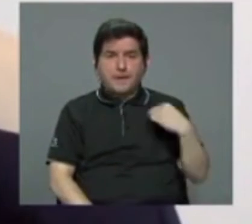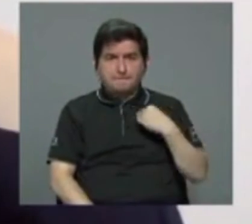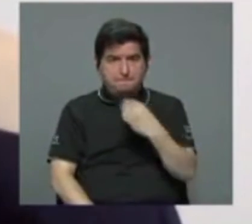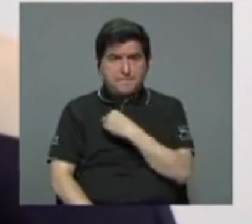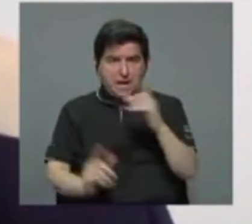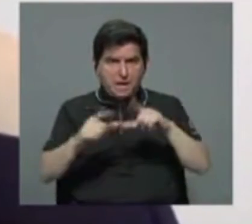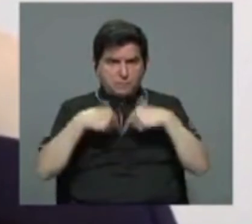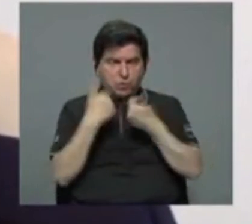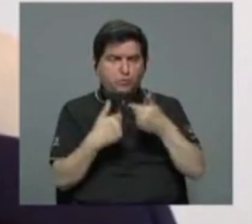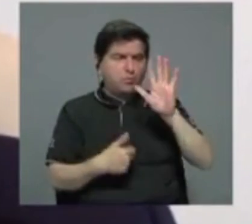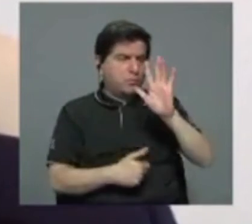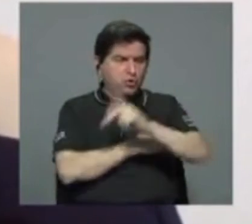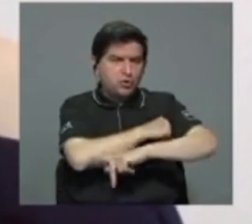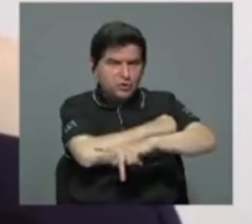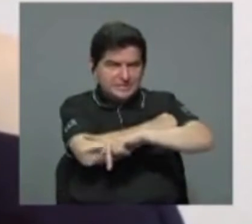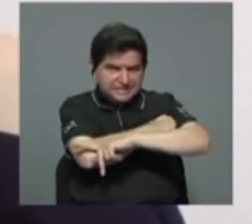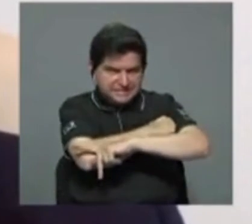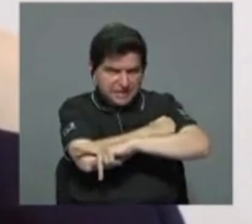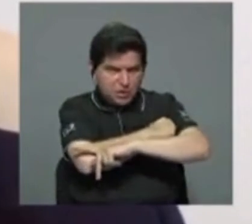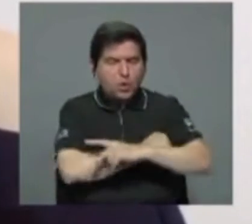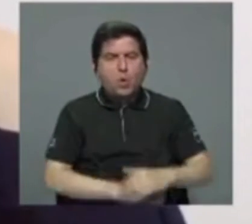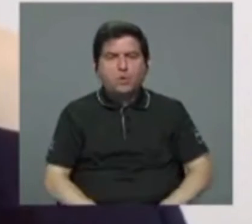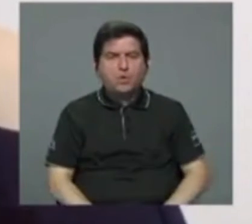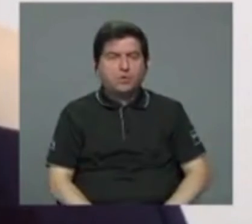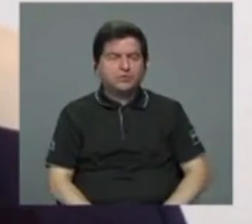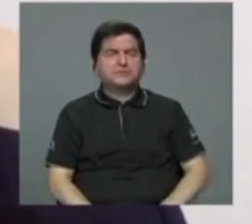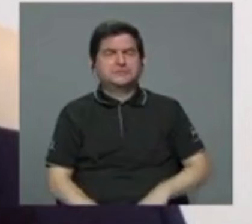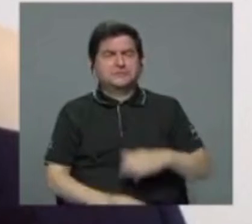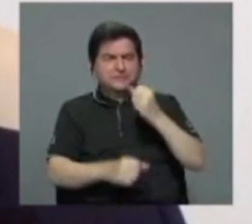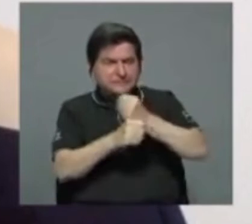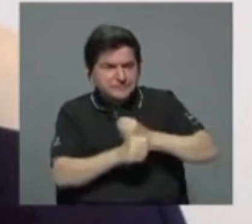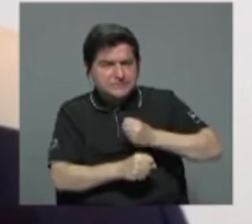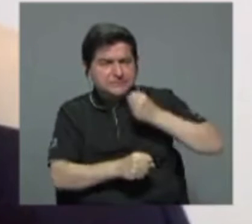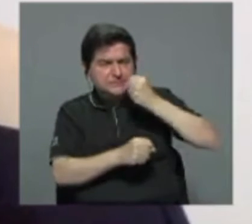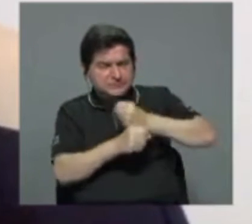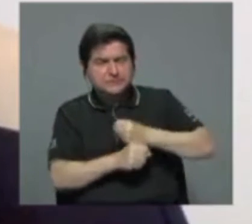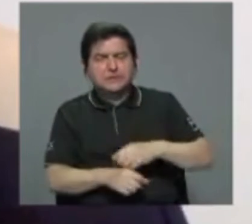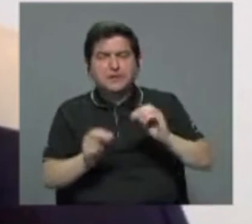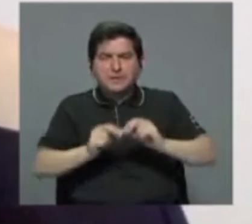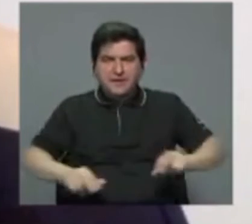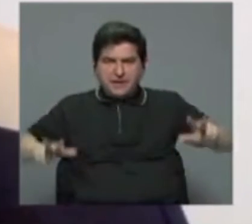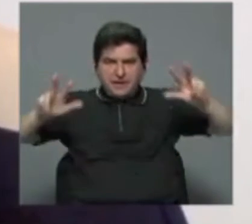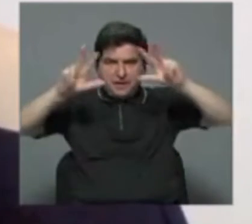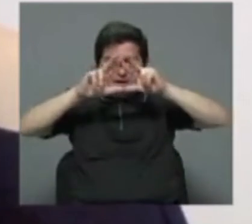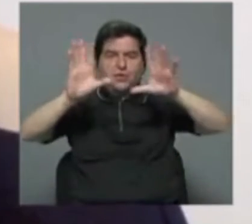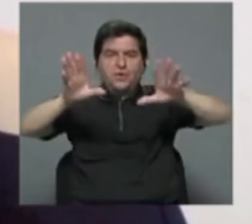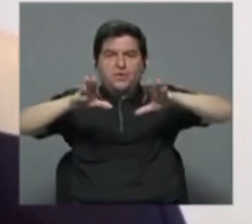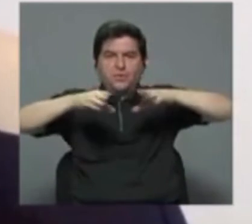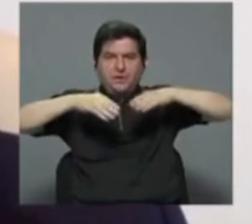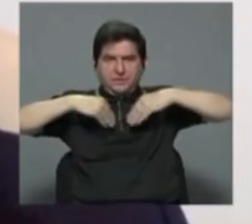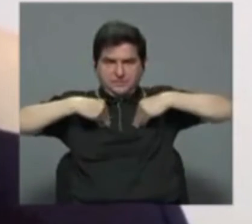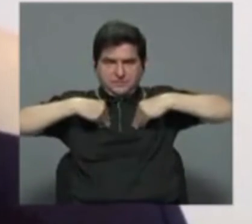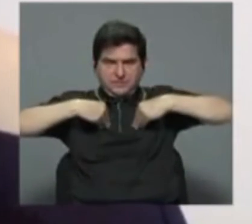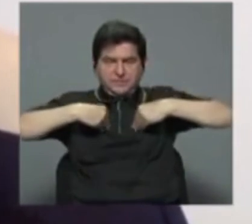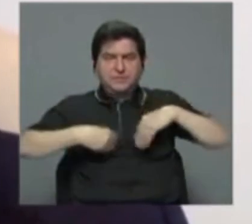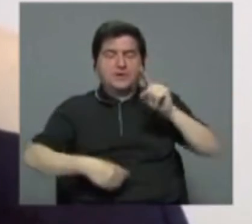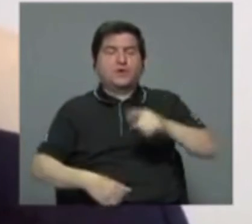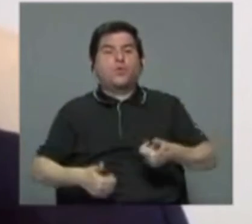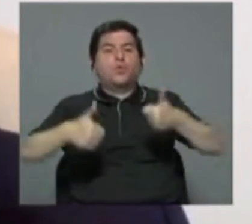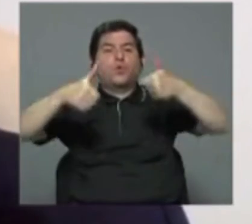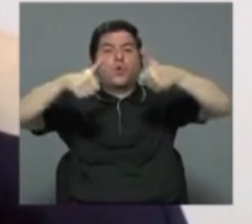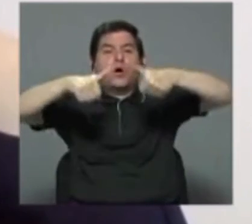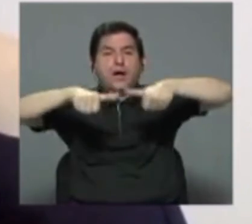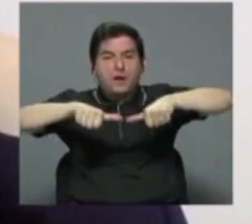grupo de 5 países que está empeñado en que Naciones Unidas adopte un